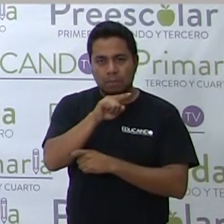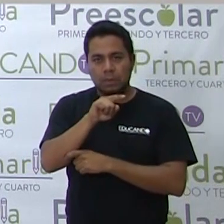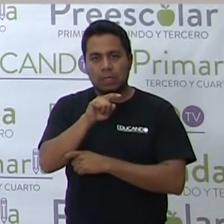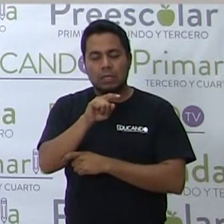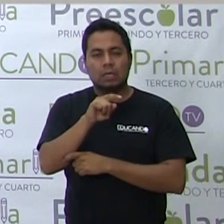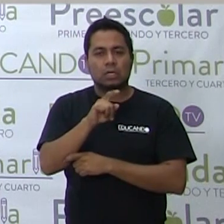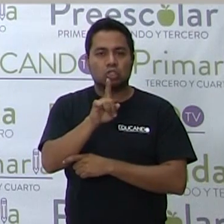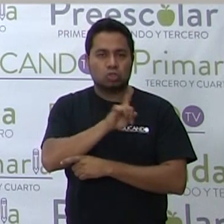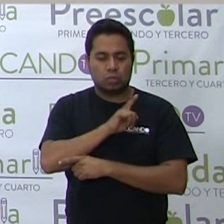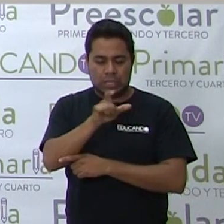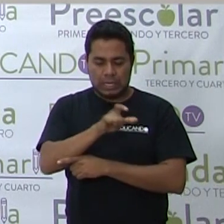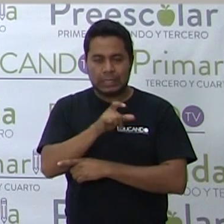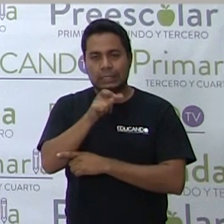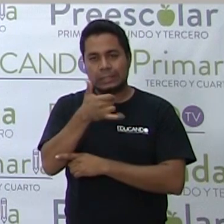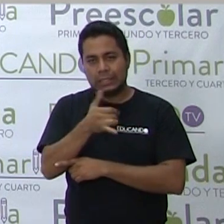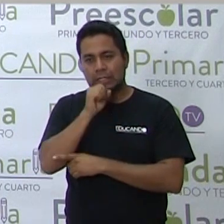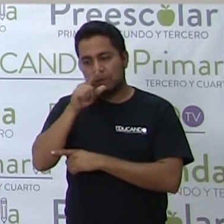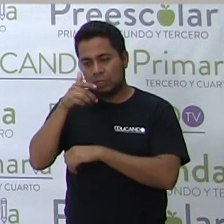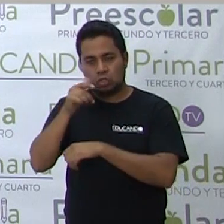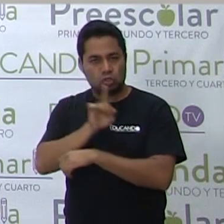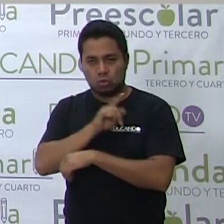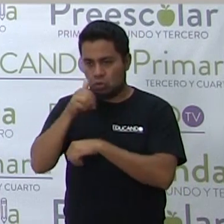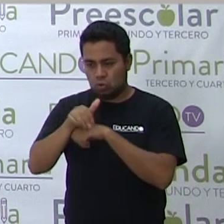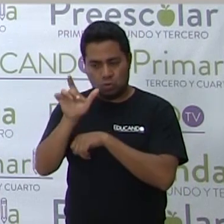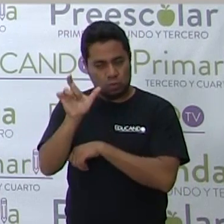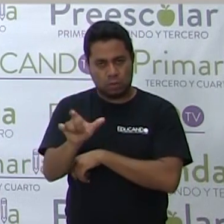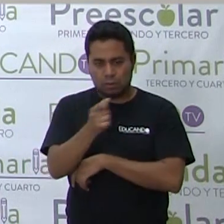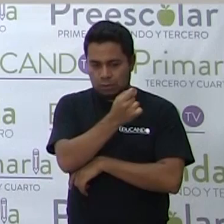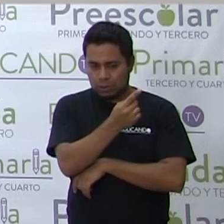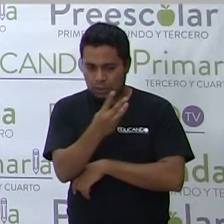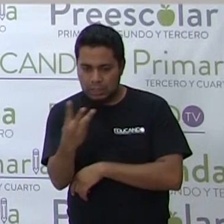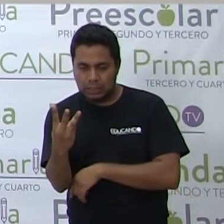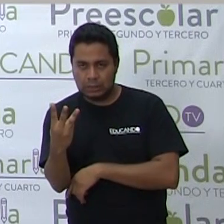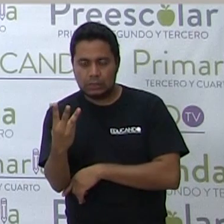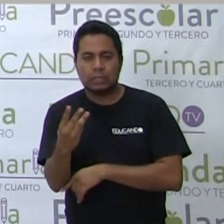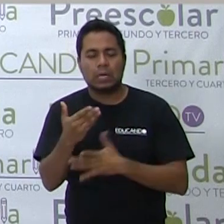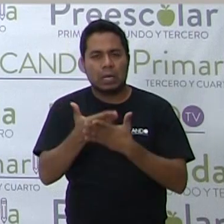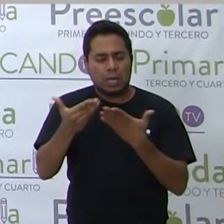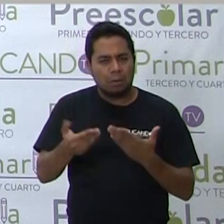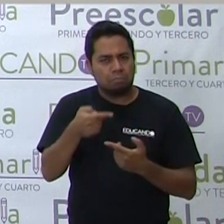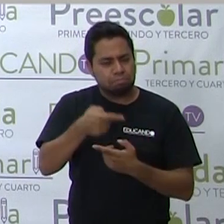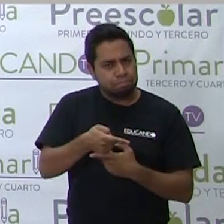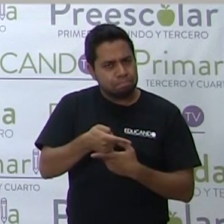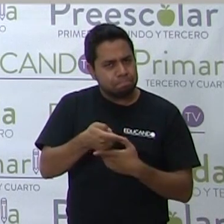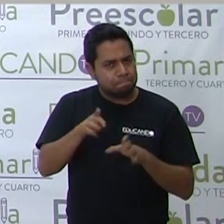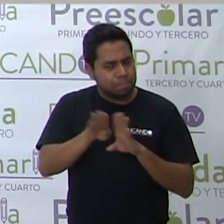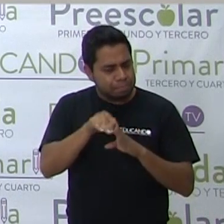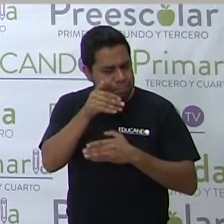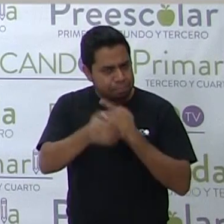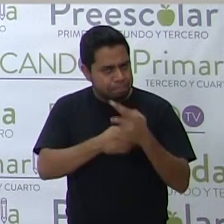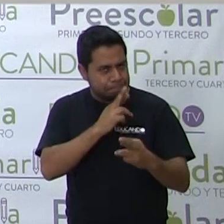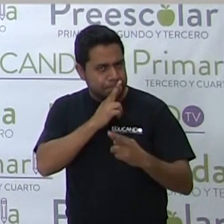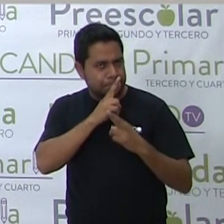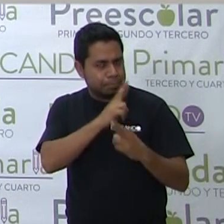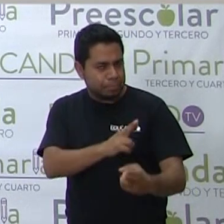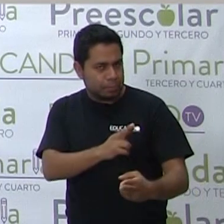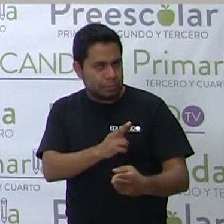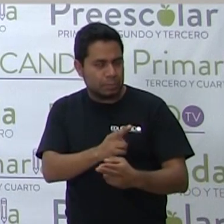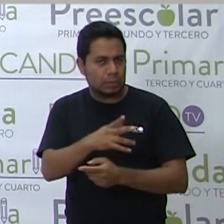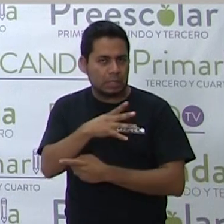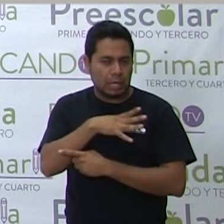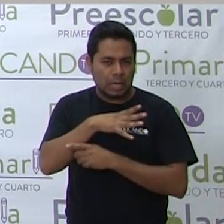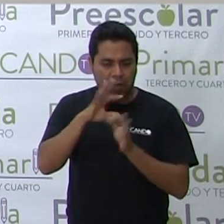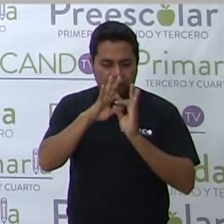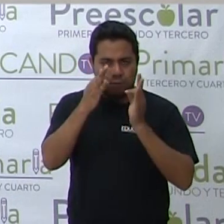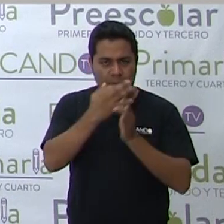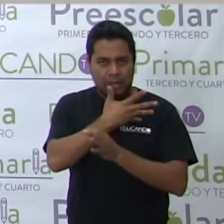término independiente ahora vamos a ver sí cómo se resuelve esta ecuación por la fórmula